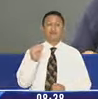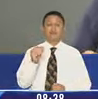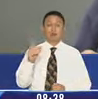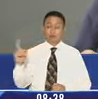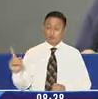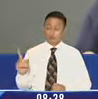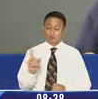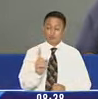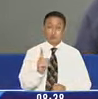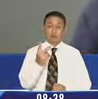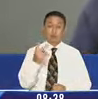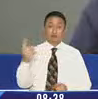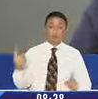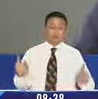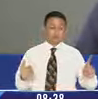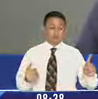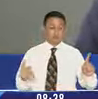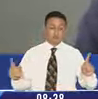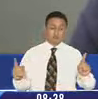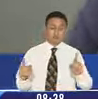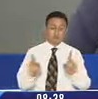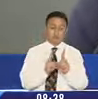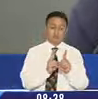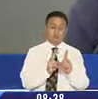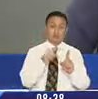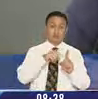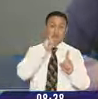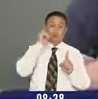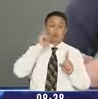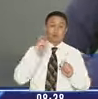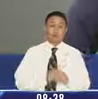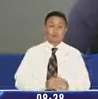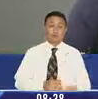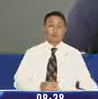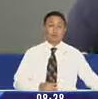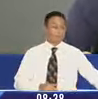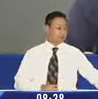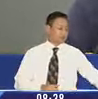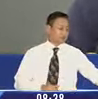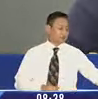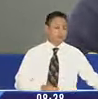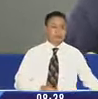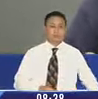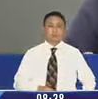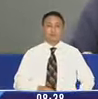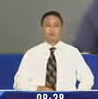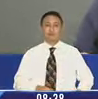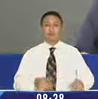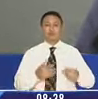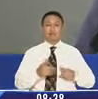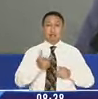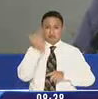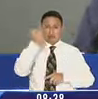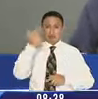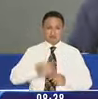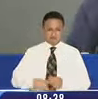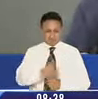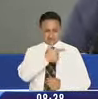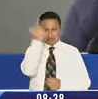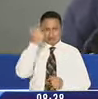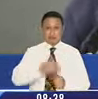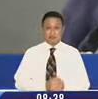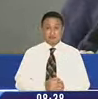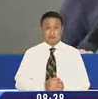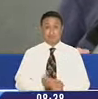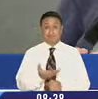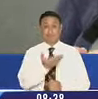cogido entre dos. Y ella ha comenzado a gritar y le han dicho que, como está gritando, el olor es que decía, dispárale, dispárale. Mire a